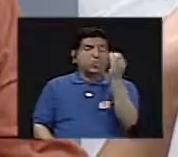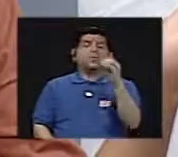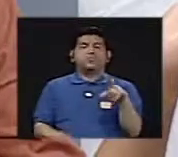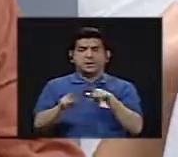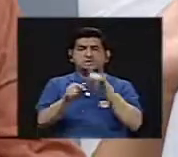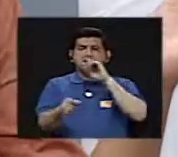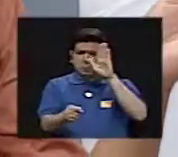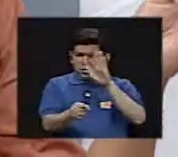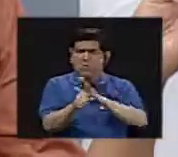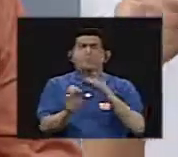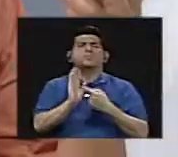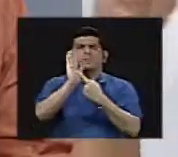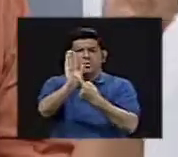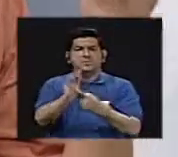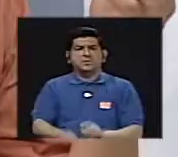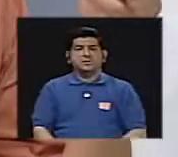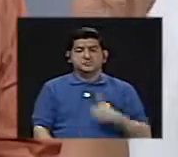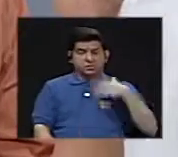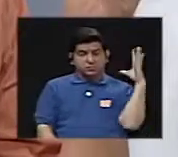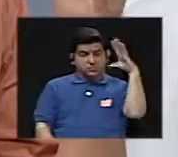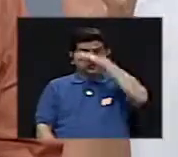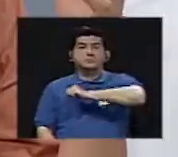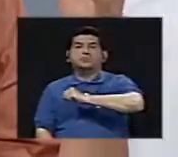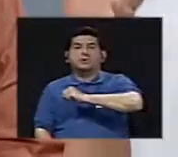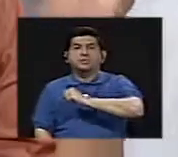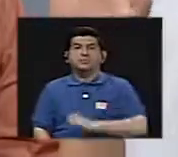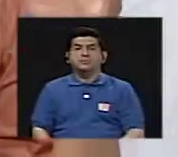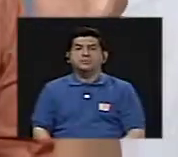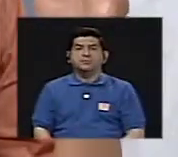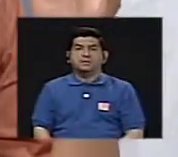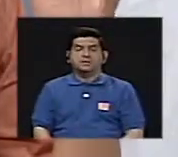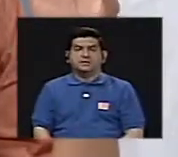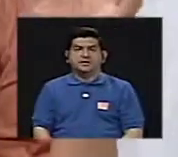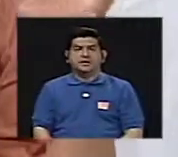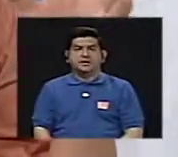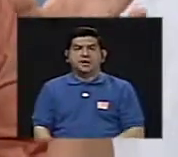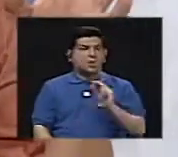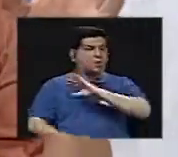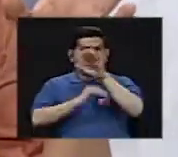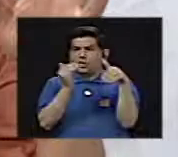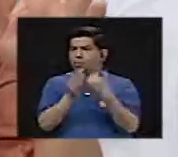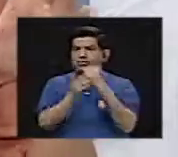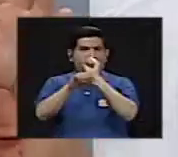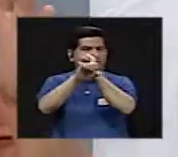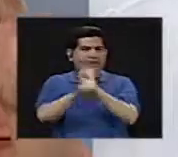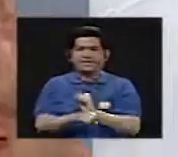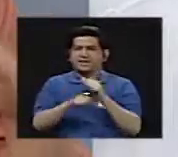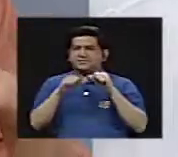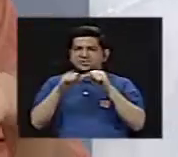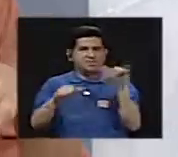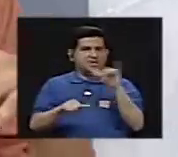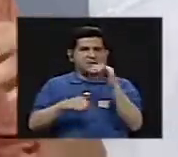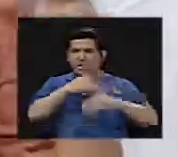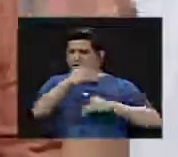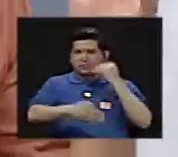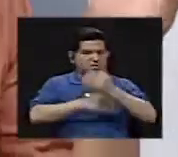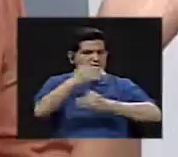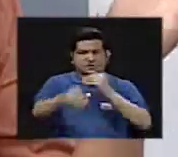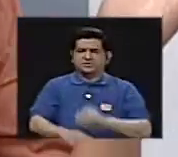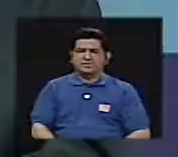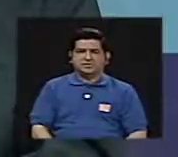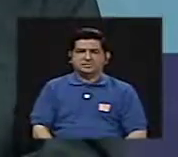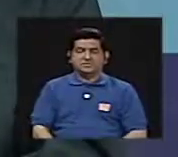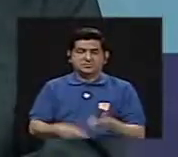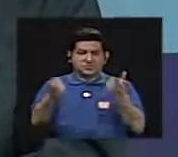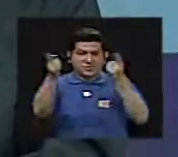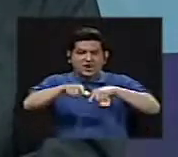están comprometidos, y se dan cuenta que, vamos a ver, no todas las tradiciones tienen que seguir el mismo camino. Claro. Y por lo menos en